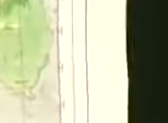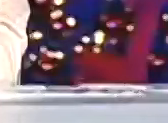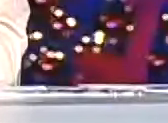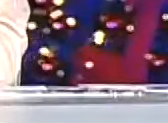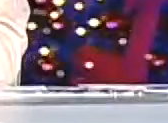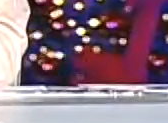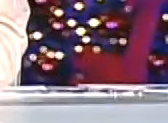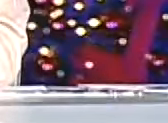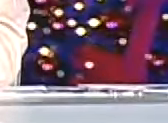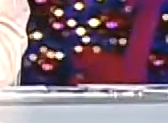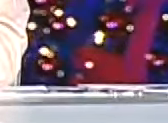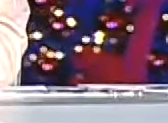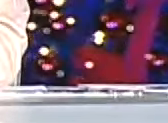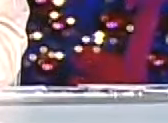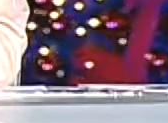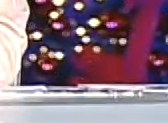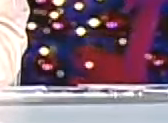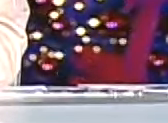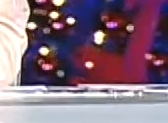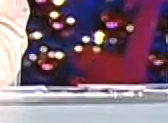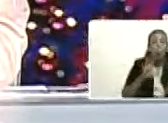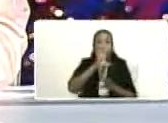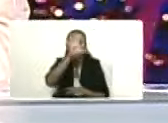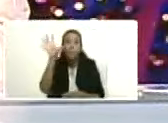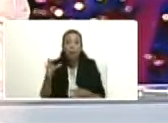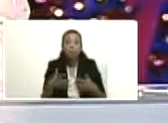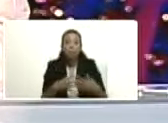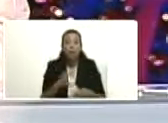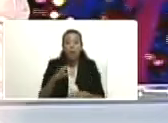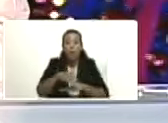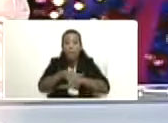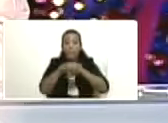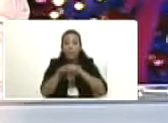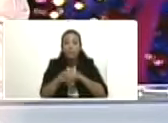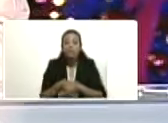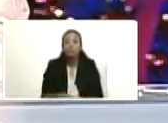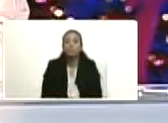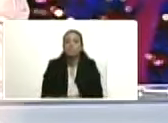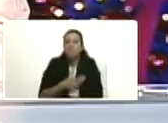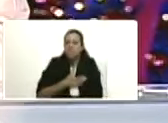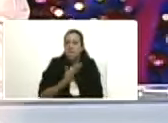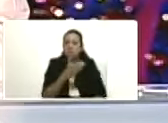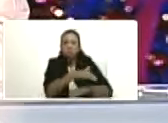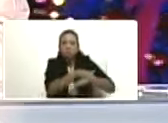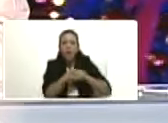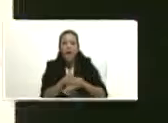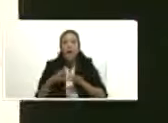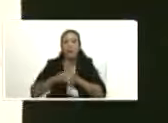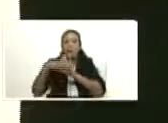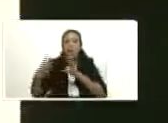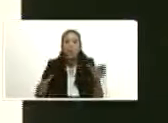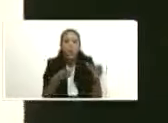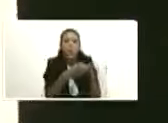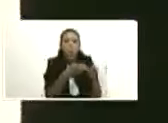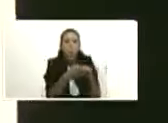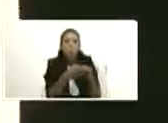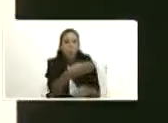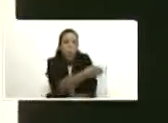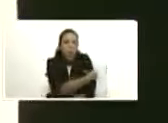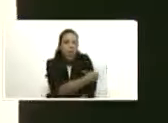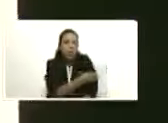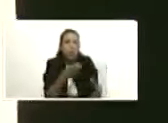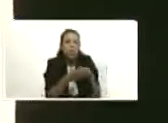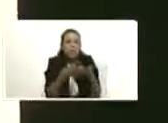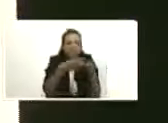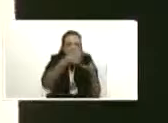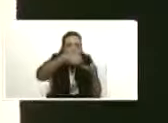norteamericano, los restos del imperio británico y la derecha pretenden despojarnos de